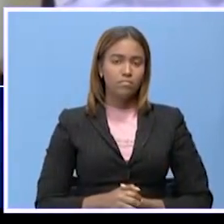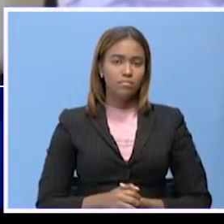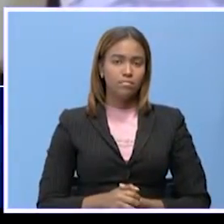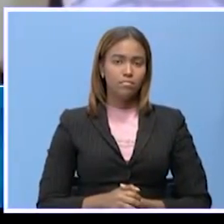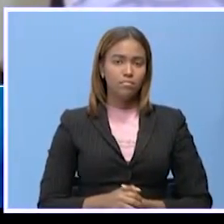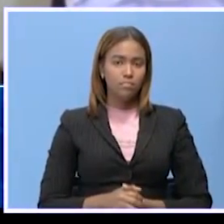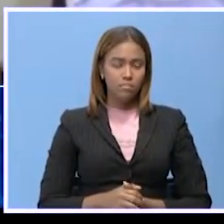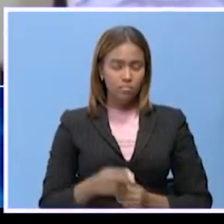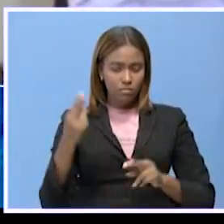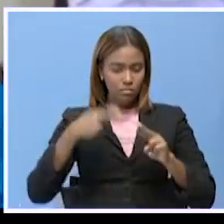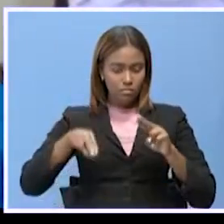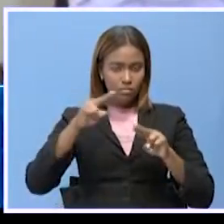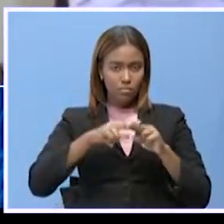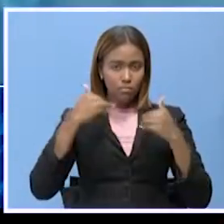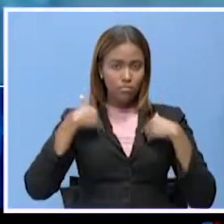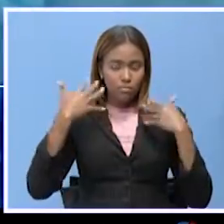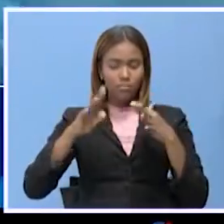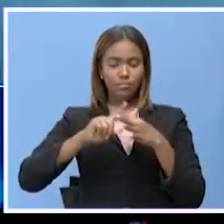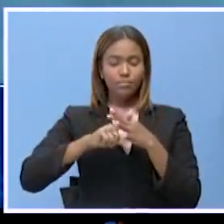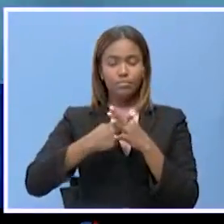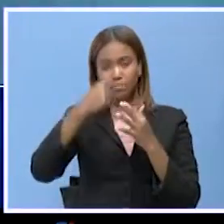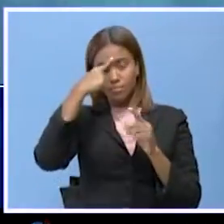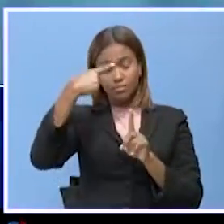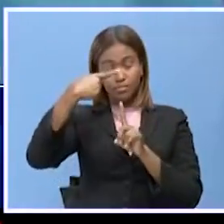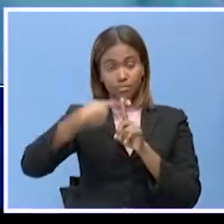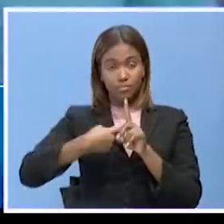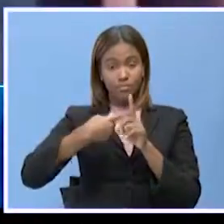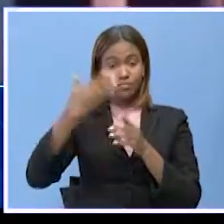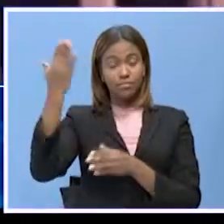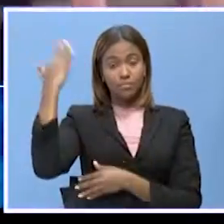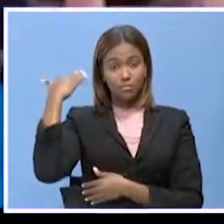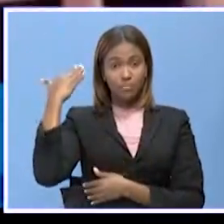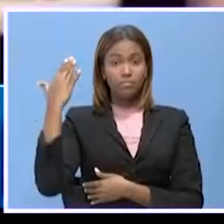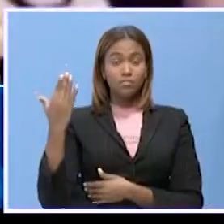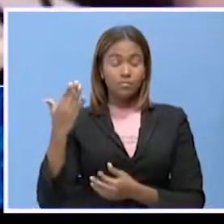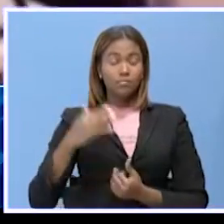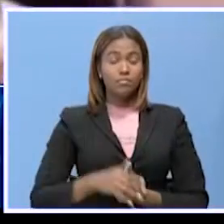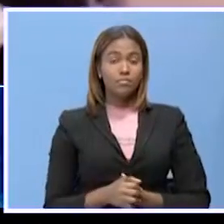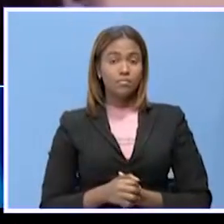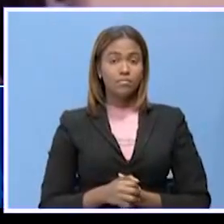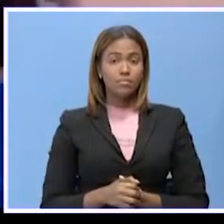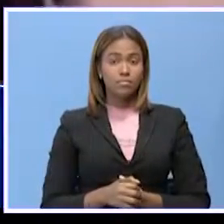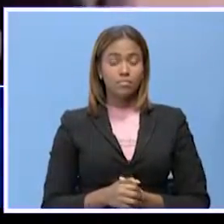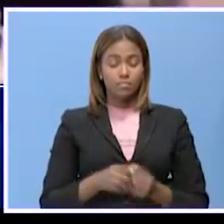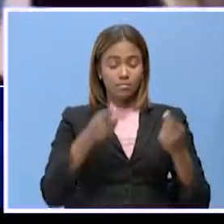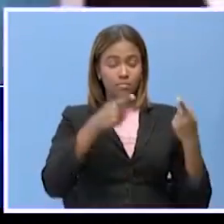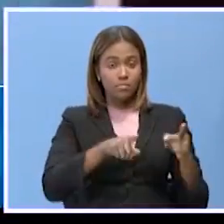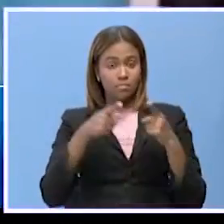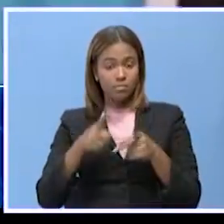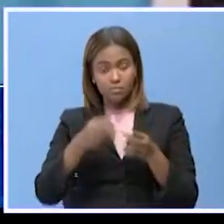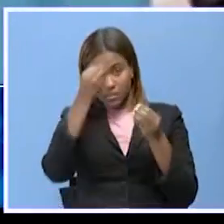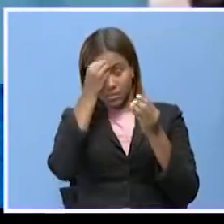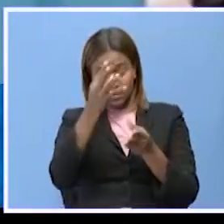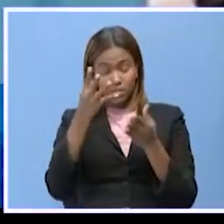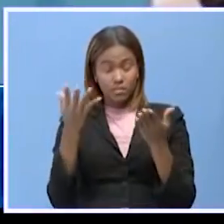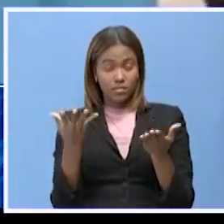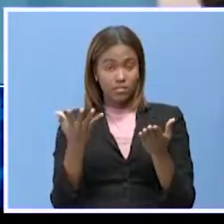De aumento que hubo al principio de mes pasado, los reportes indicaron